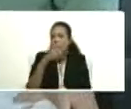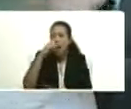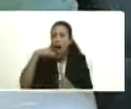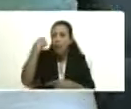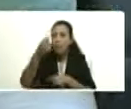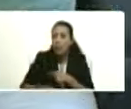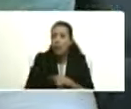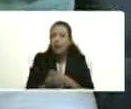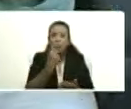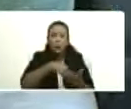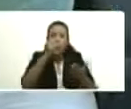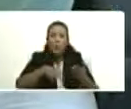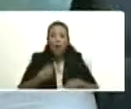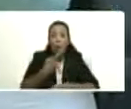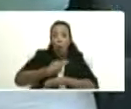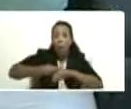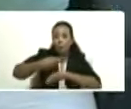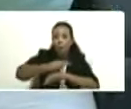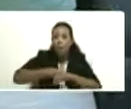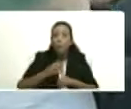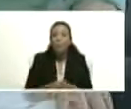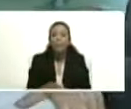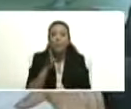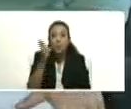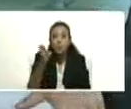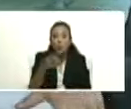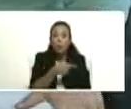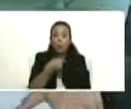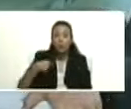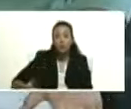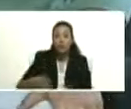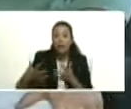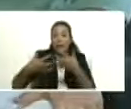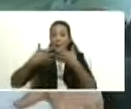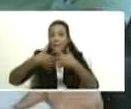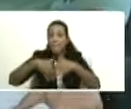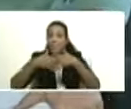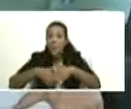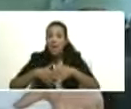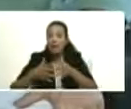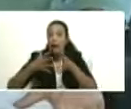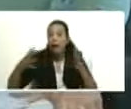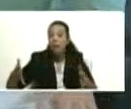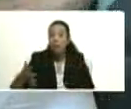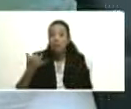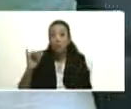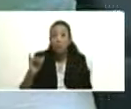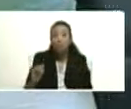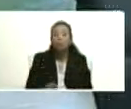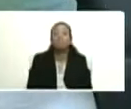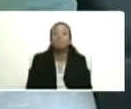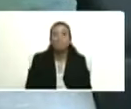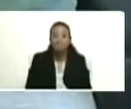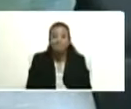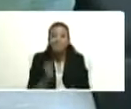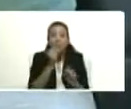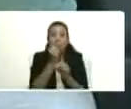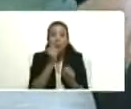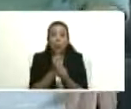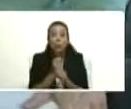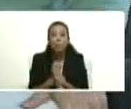trámites entre la gobernación y esta empresa gigante transnacional, porque